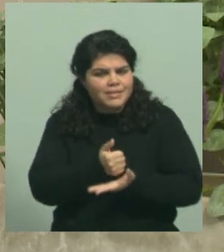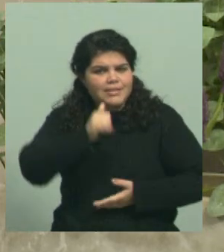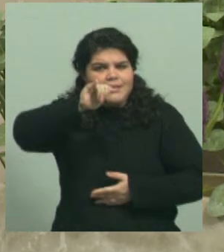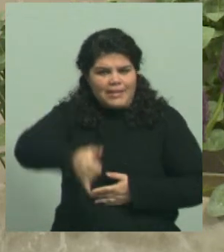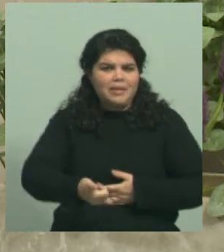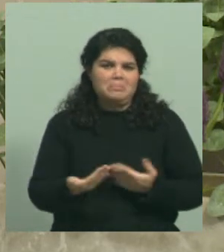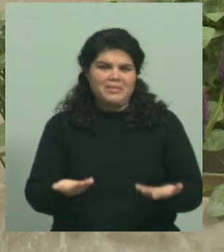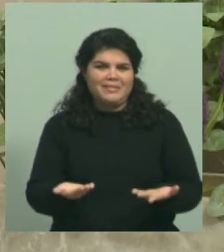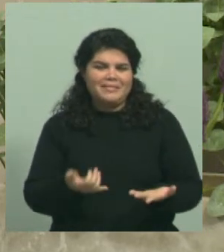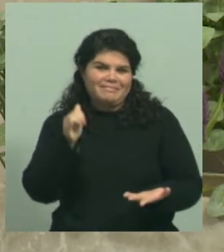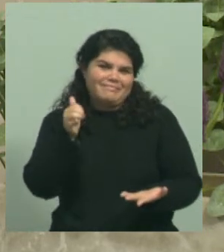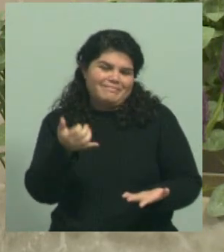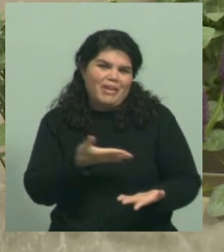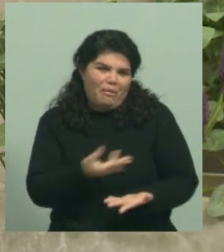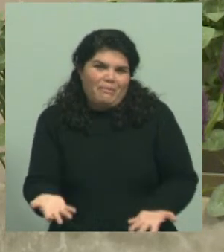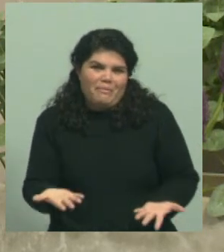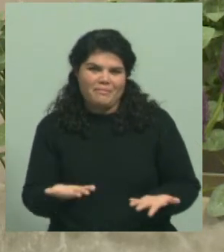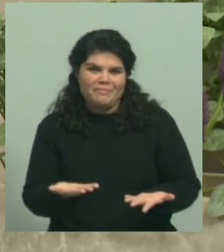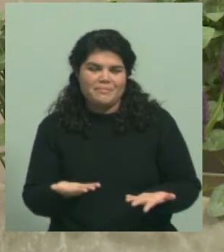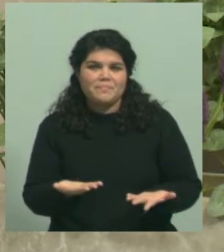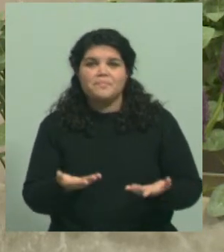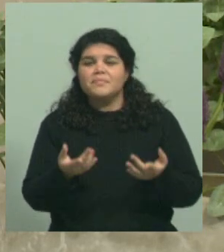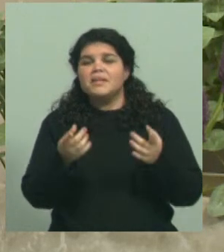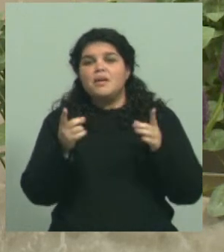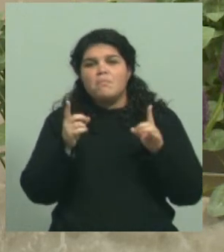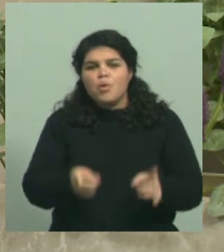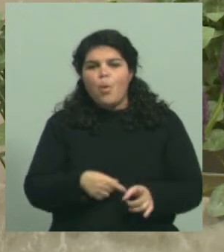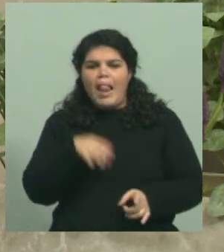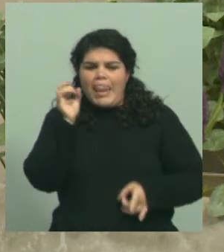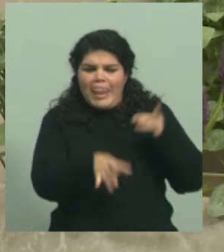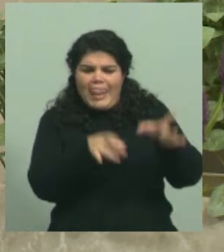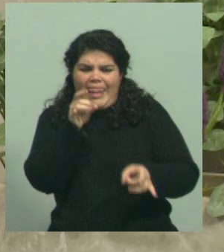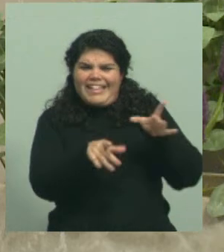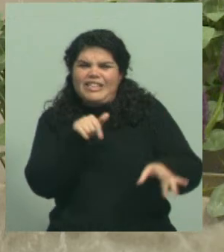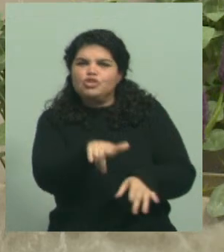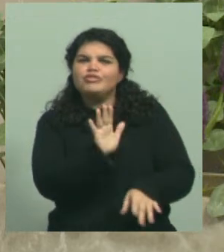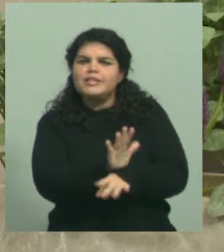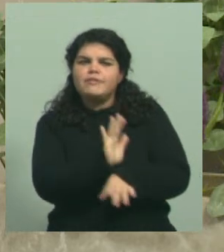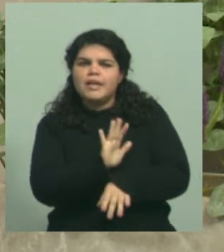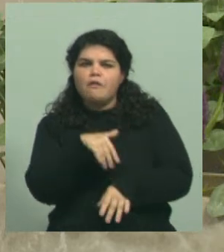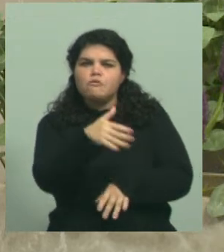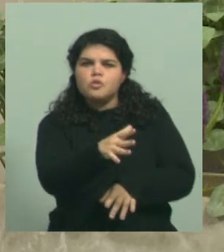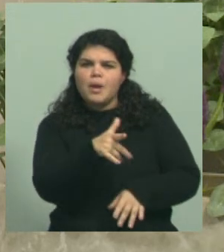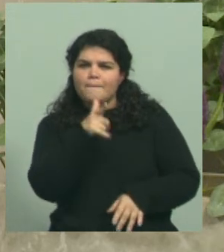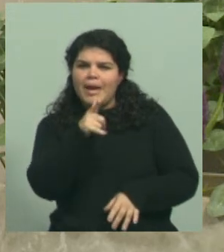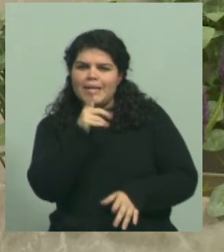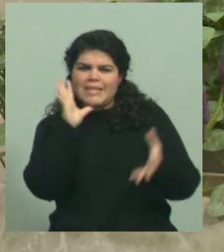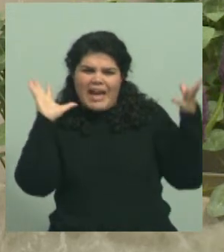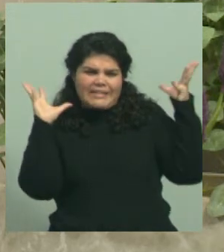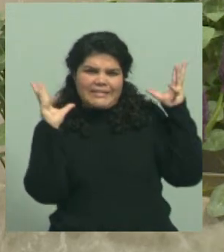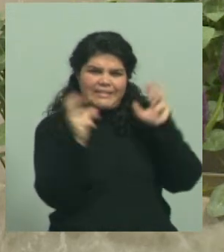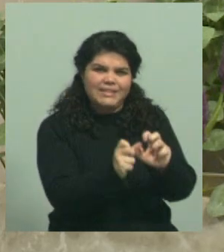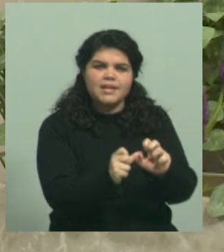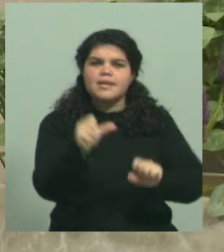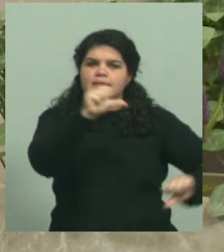tipo de críticas, ¿no? Pero destruir lo que se está haciendo ahora es básicamente destruir el sistema científico-tecnológico. Eso es